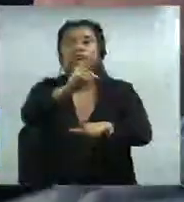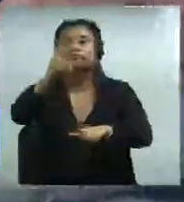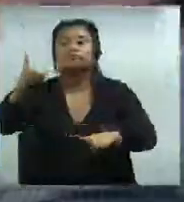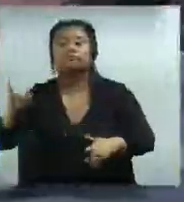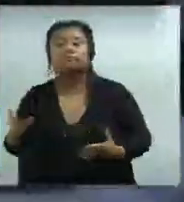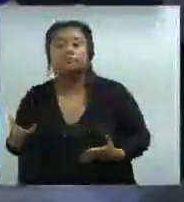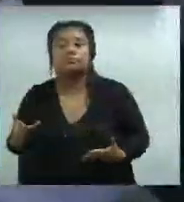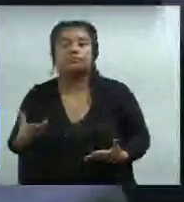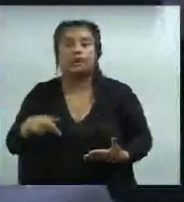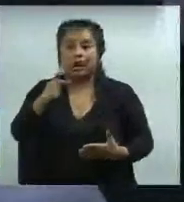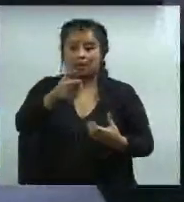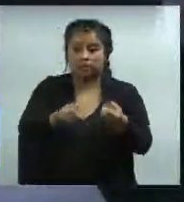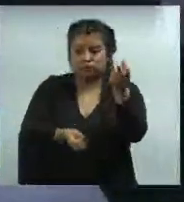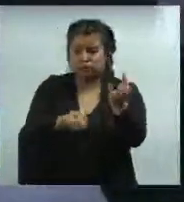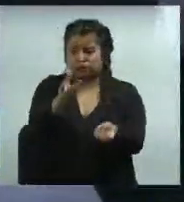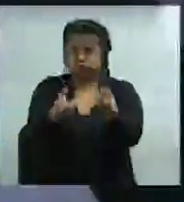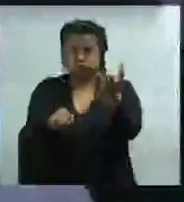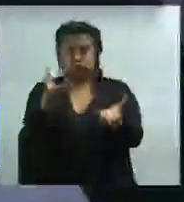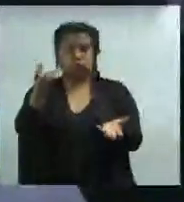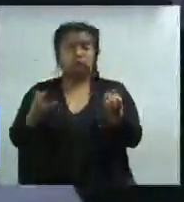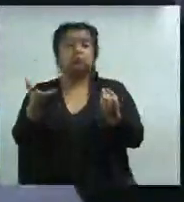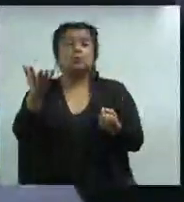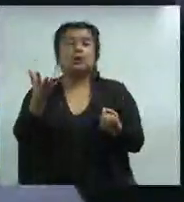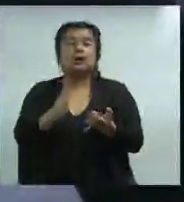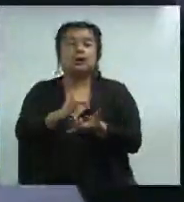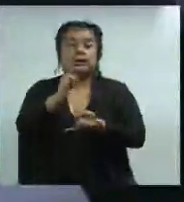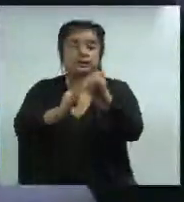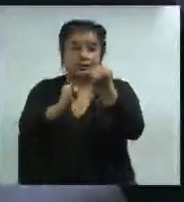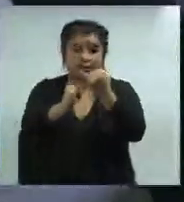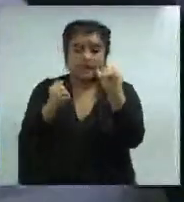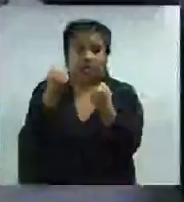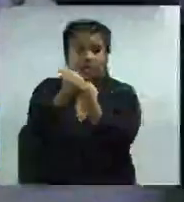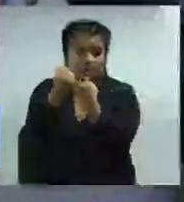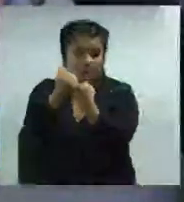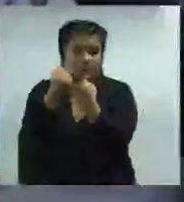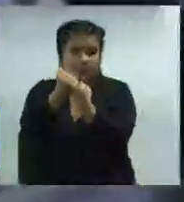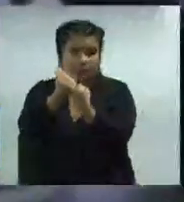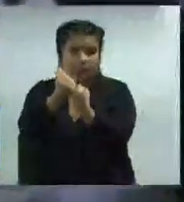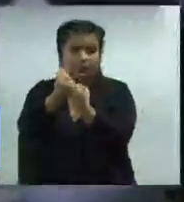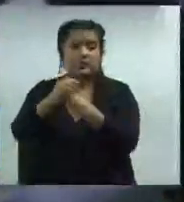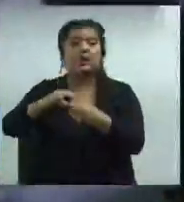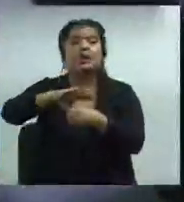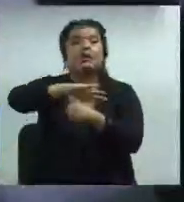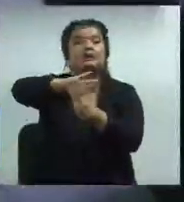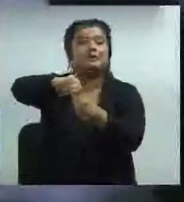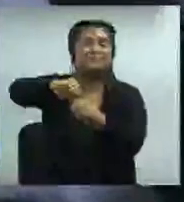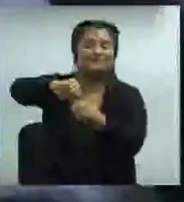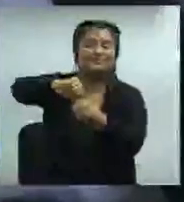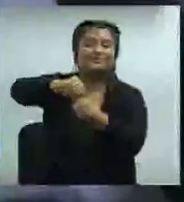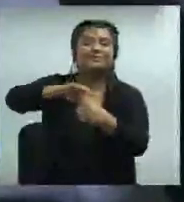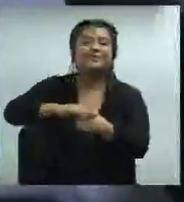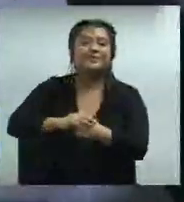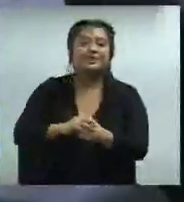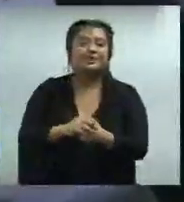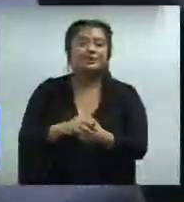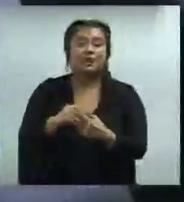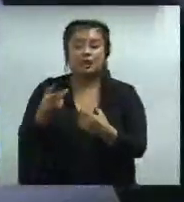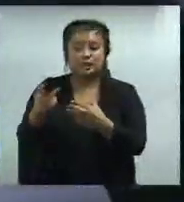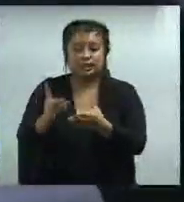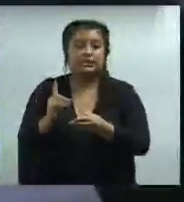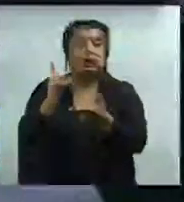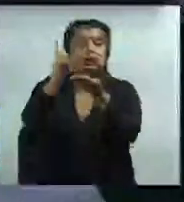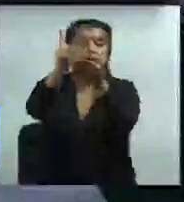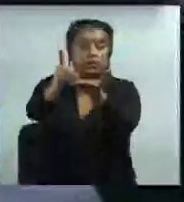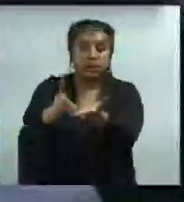¿Va a agarrar fuego eso? Si se termina el apoyo de la embajada, del organismo que está donando los vuelos para el